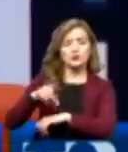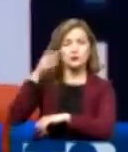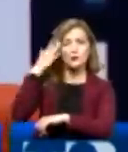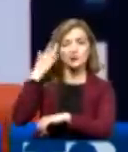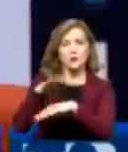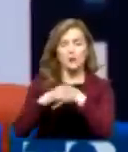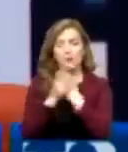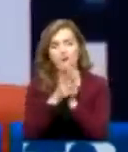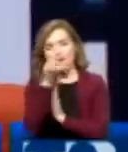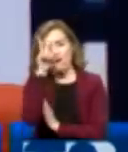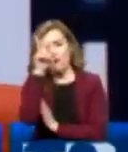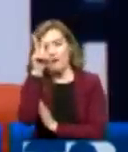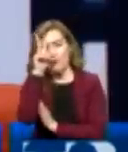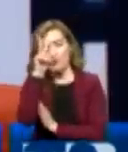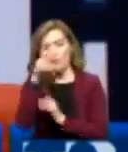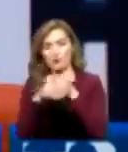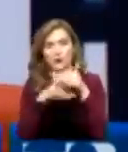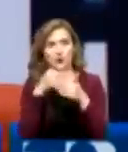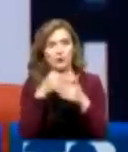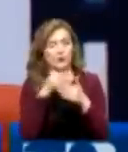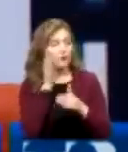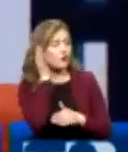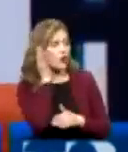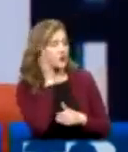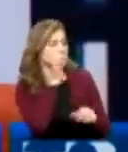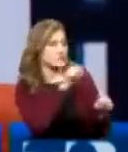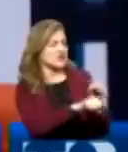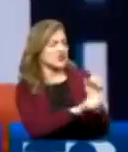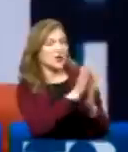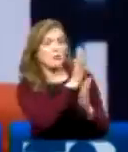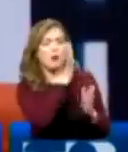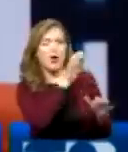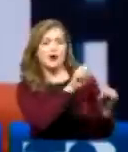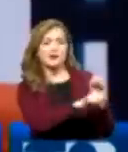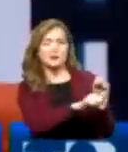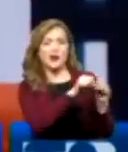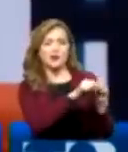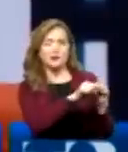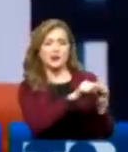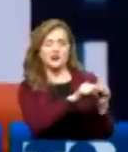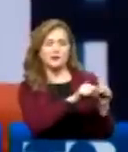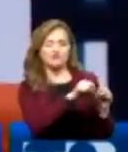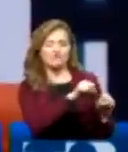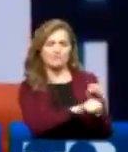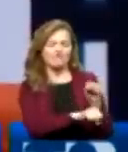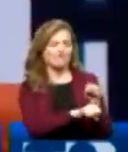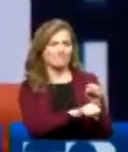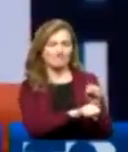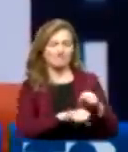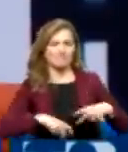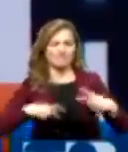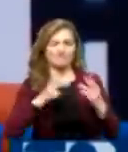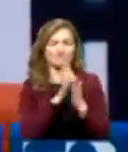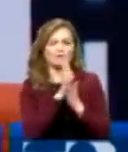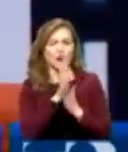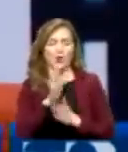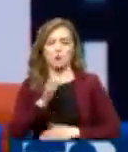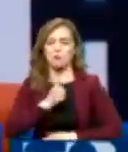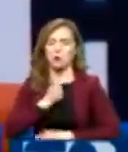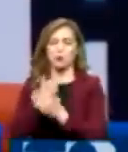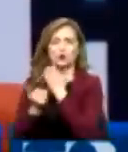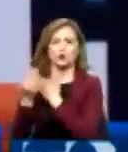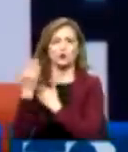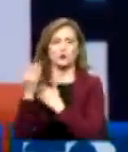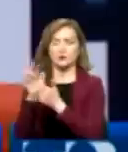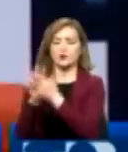mañas, y en una audiencia te acaban como mujer. Crean su coartada, crean sus historias. Son